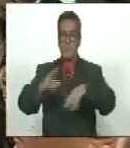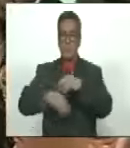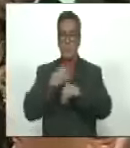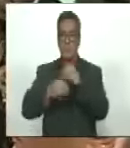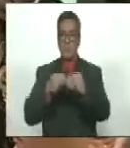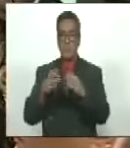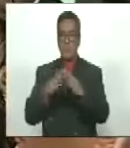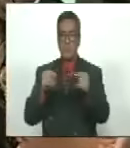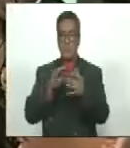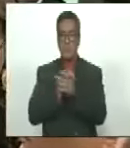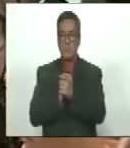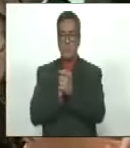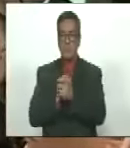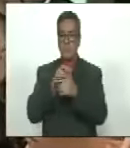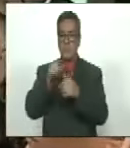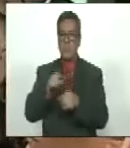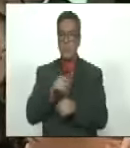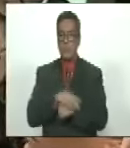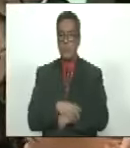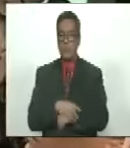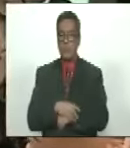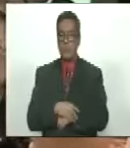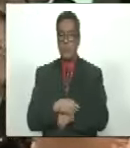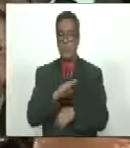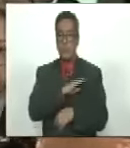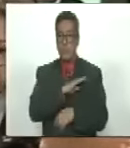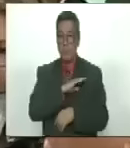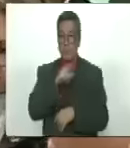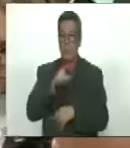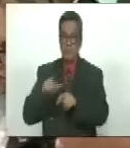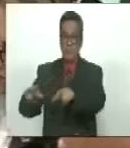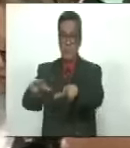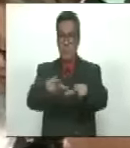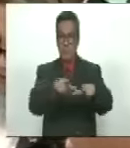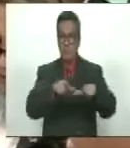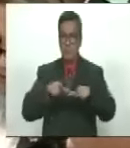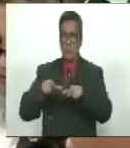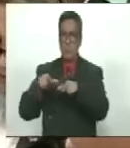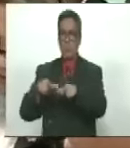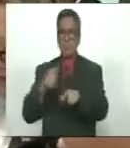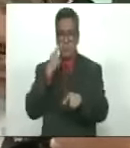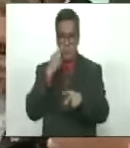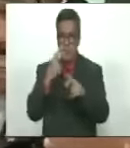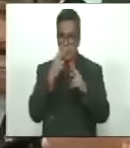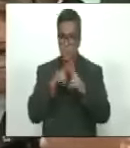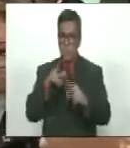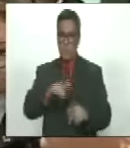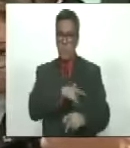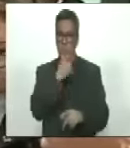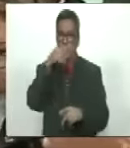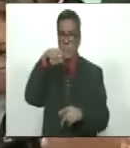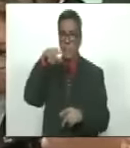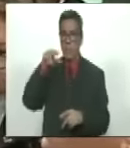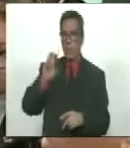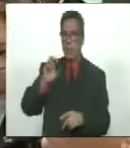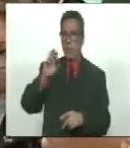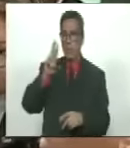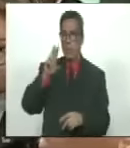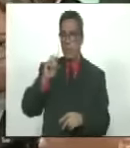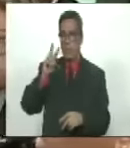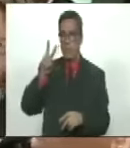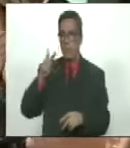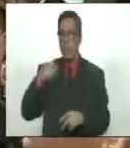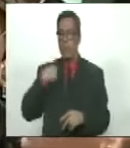nuestros compañeros, particularmente a mí me tocó un escenario que fue visitar la Universidad Central de Venezuela, y